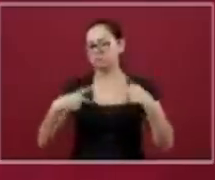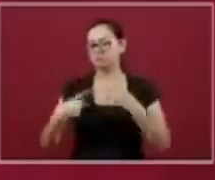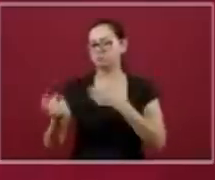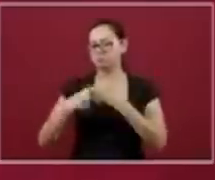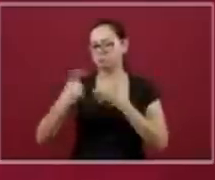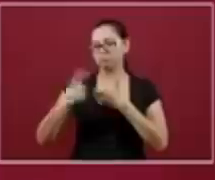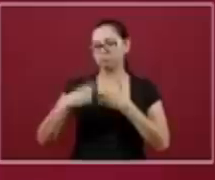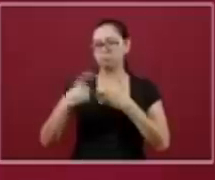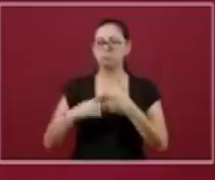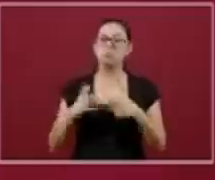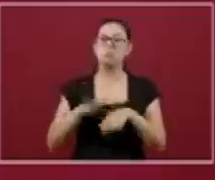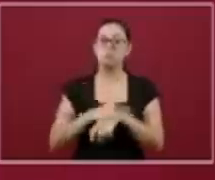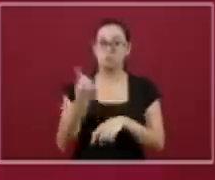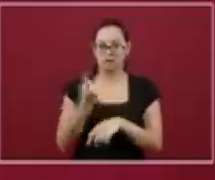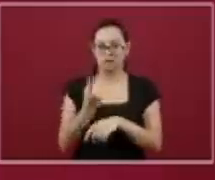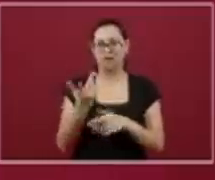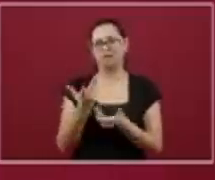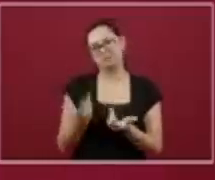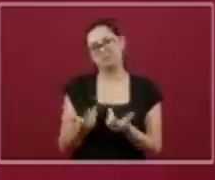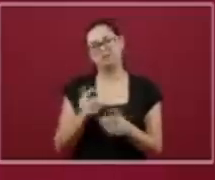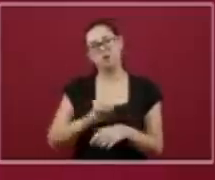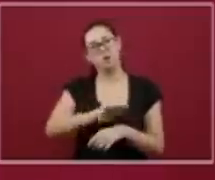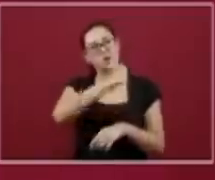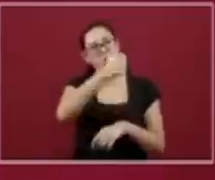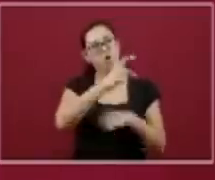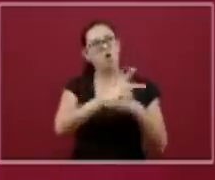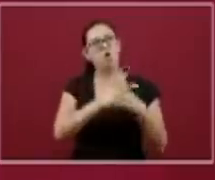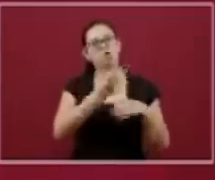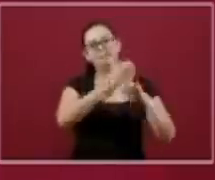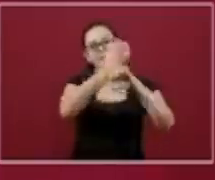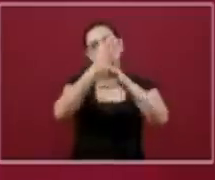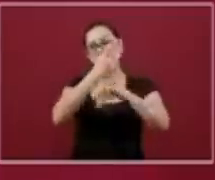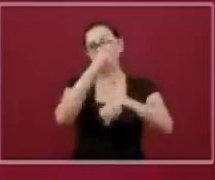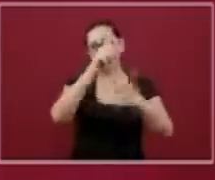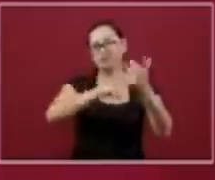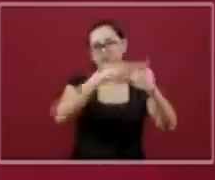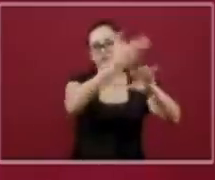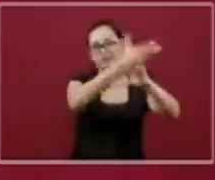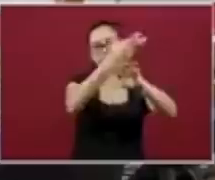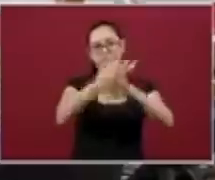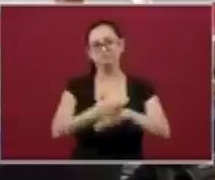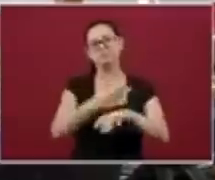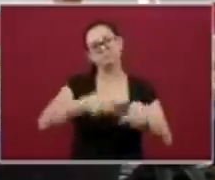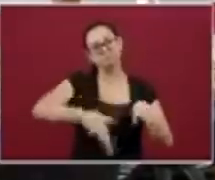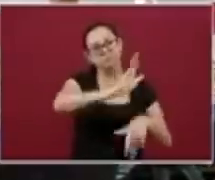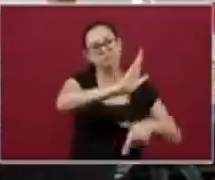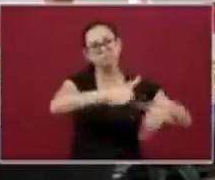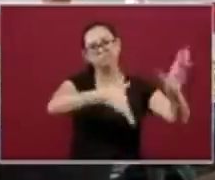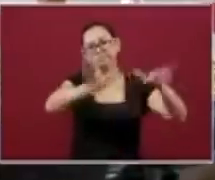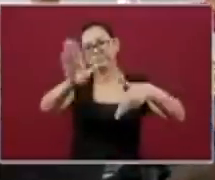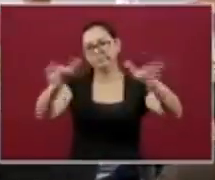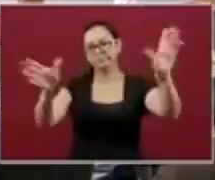que ahora vamos a tener en otras partes de Estados Unidos. Y ahora sí, a sus órdenes.